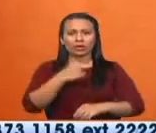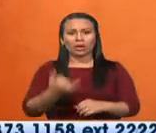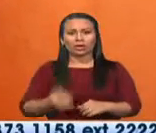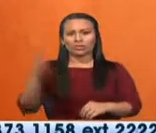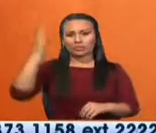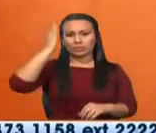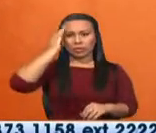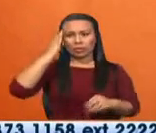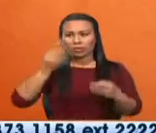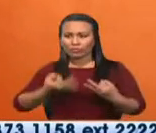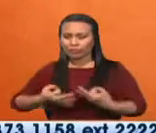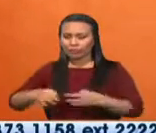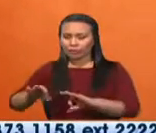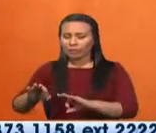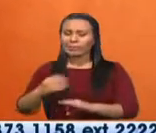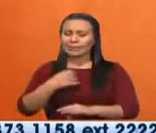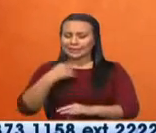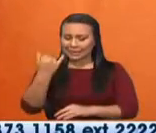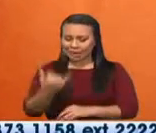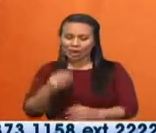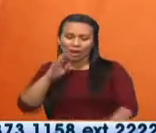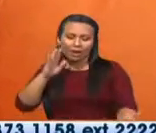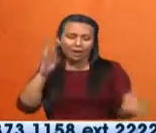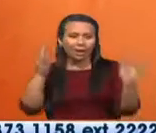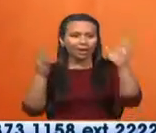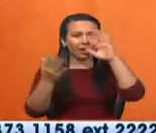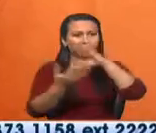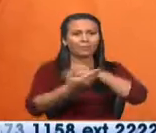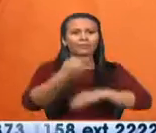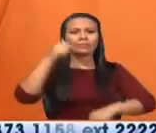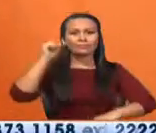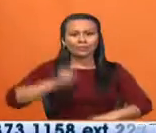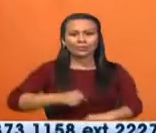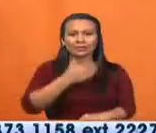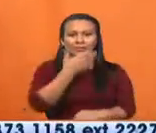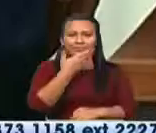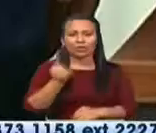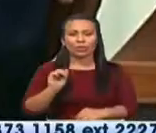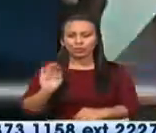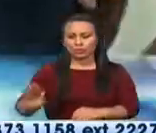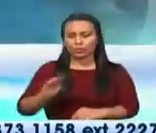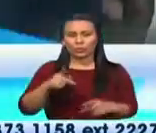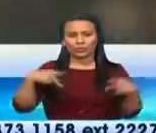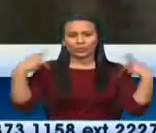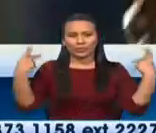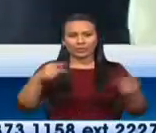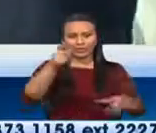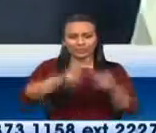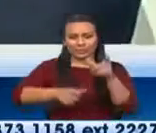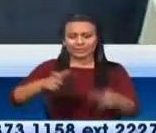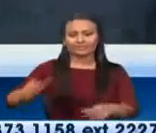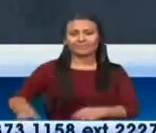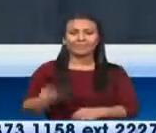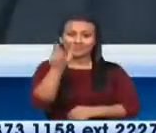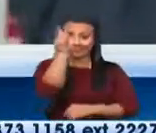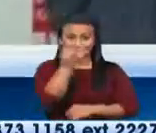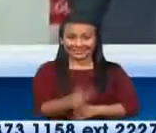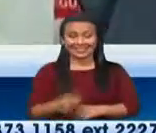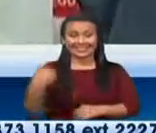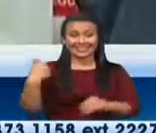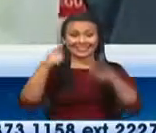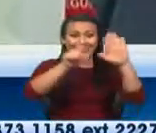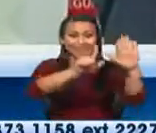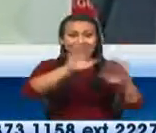un modo de pensar diferente para una transformación, una restauración más en nuestras vidas. Y Narciso, que a sus 75